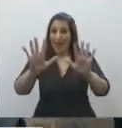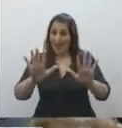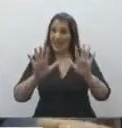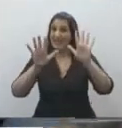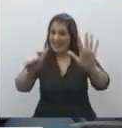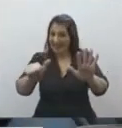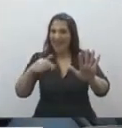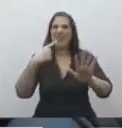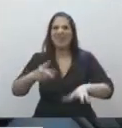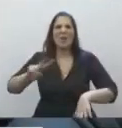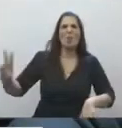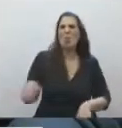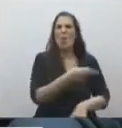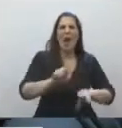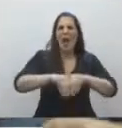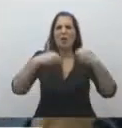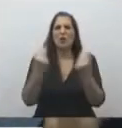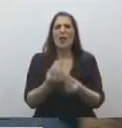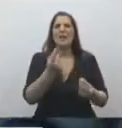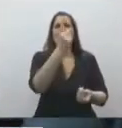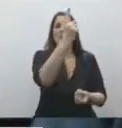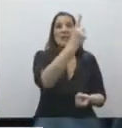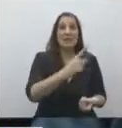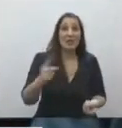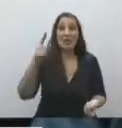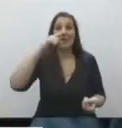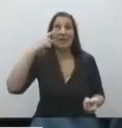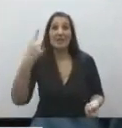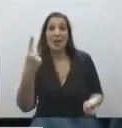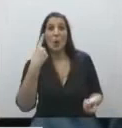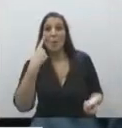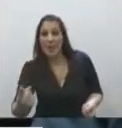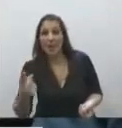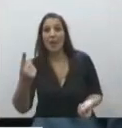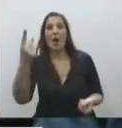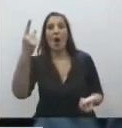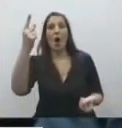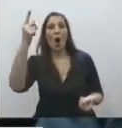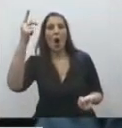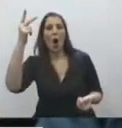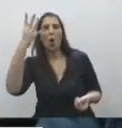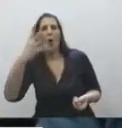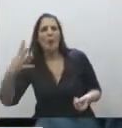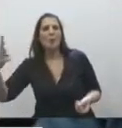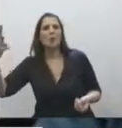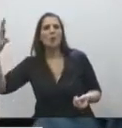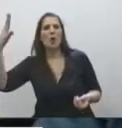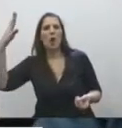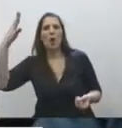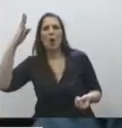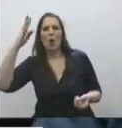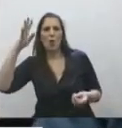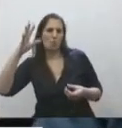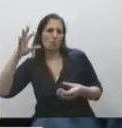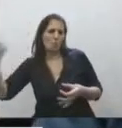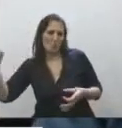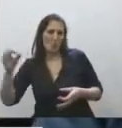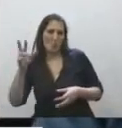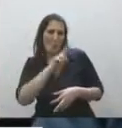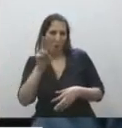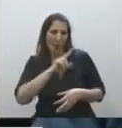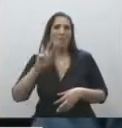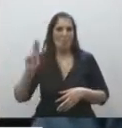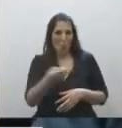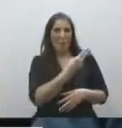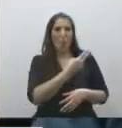es la tremenda reacción que hubo en todo el país, de marchas y demás a favor de la vida. Entonces, esa